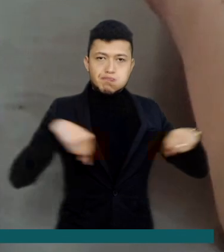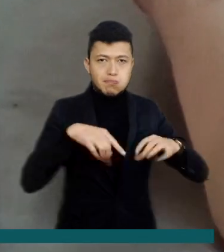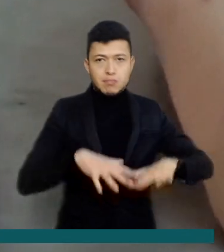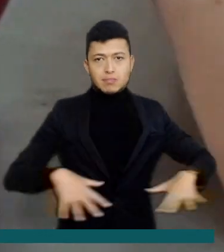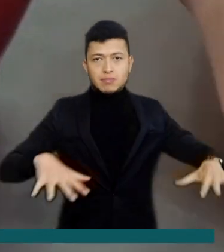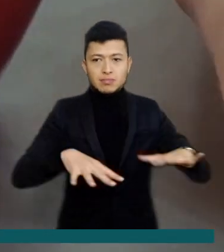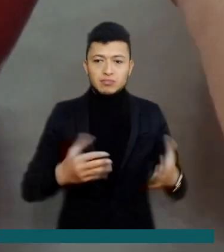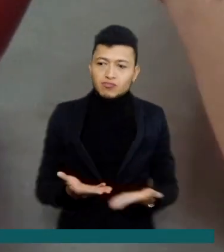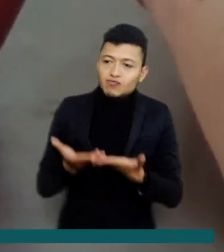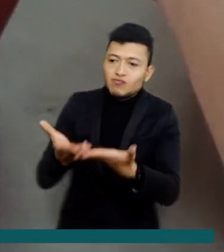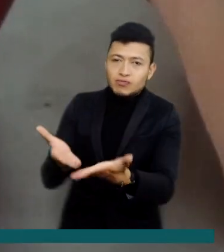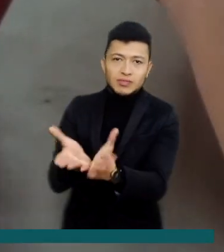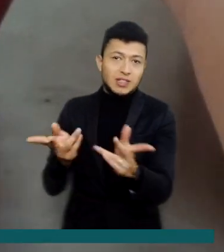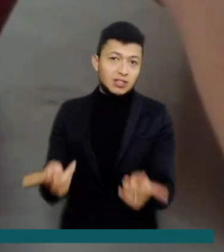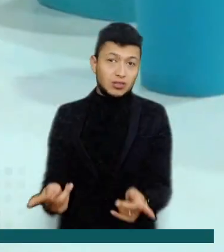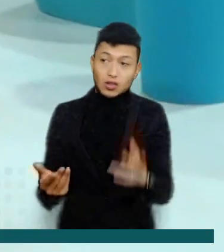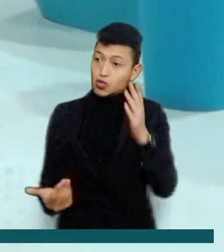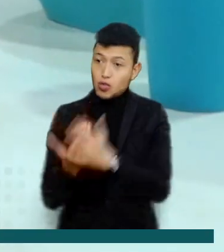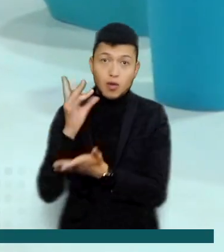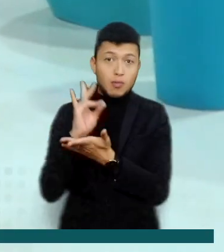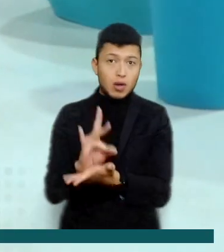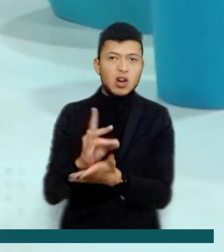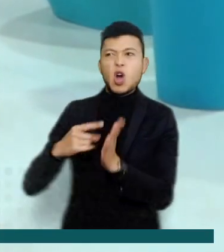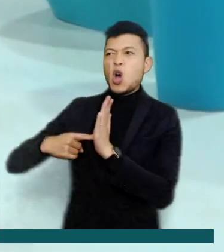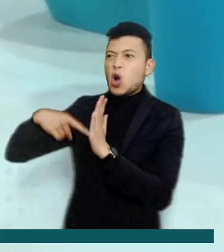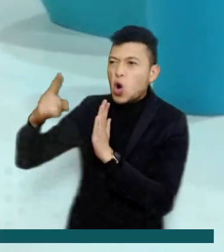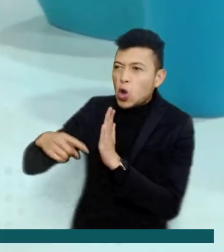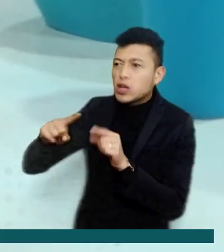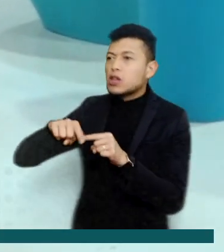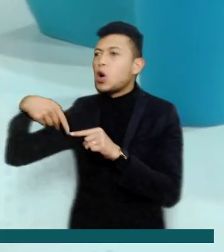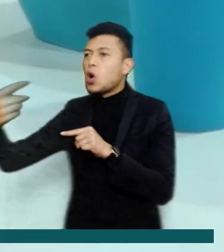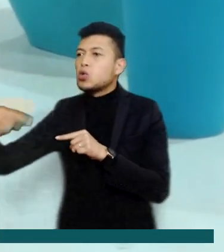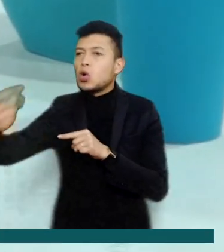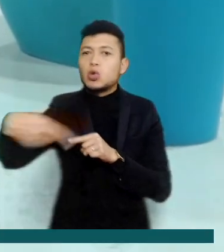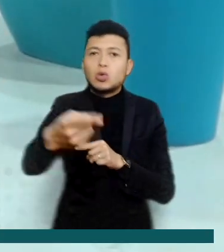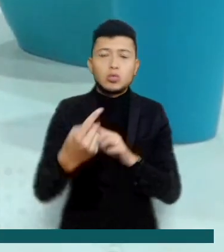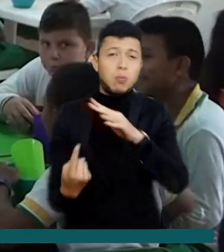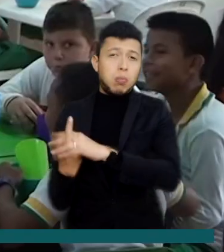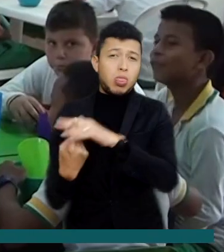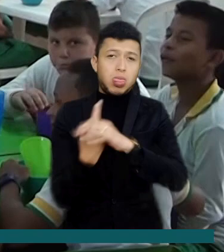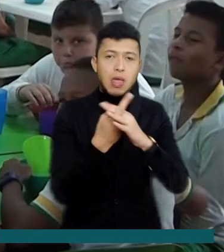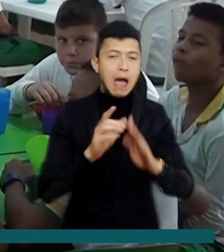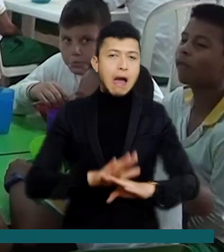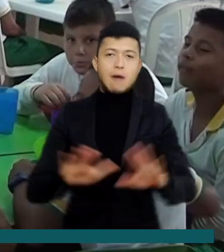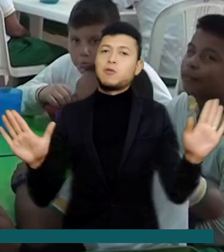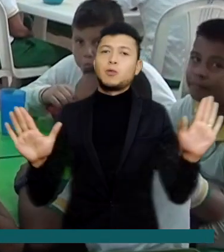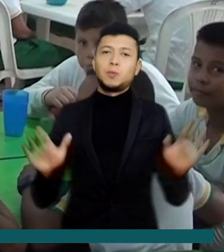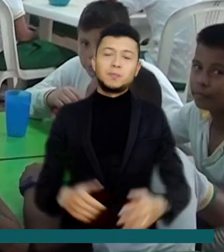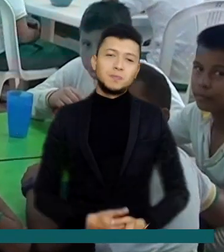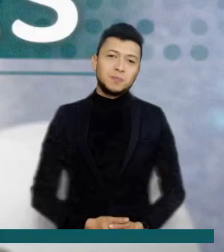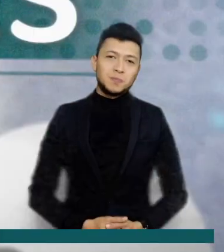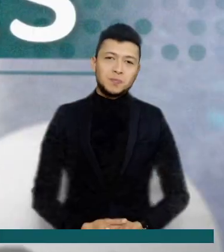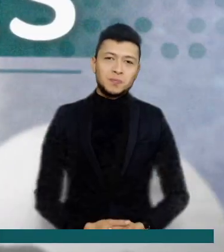para sus estudiantes. El nuevo modelo deja atrás los contratos con terceros que generaban inconvenientes.